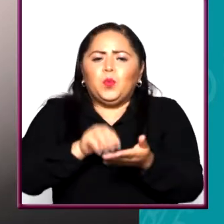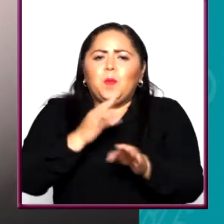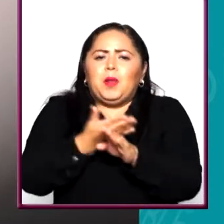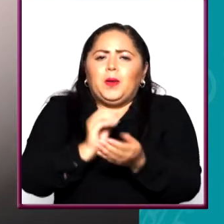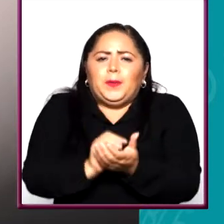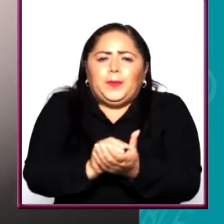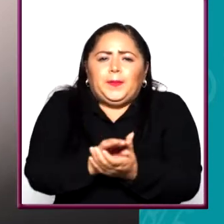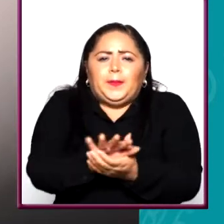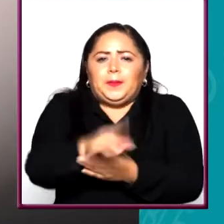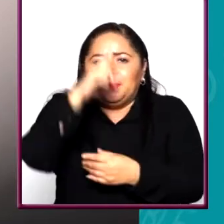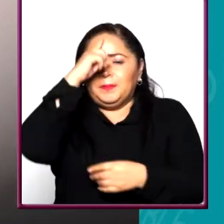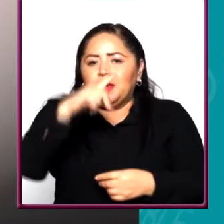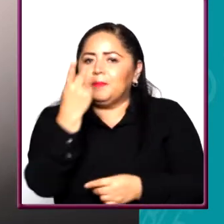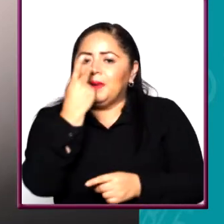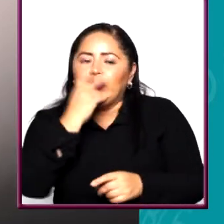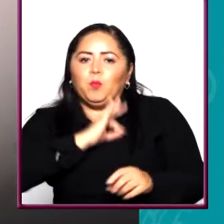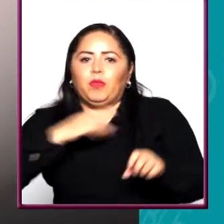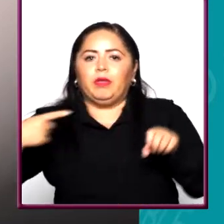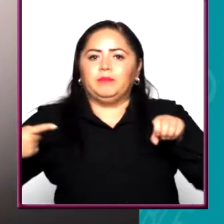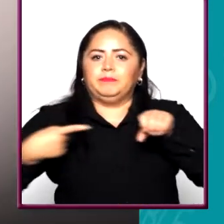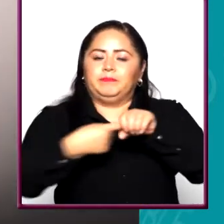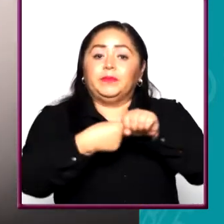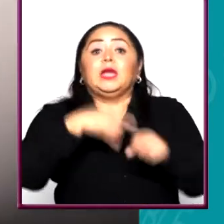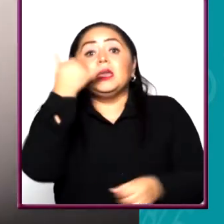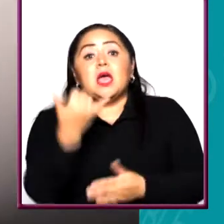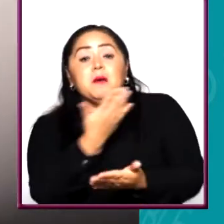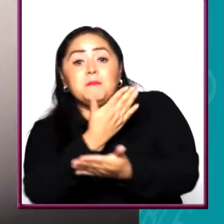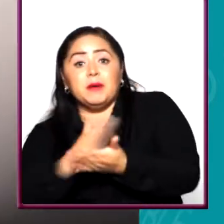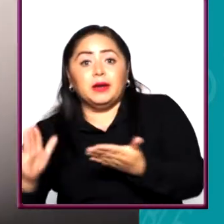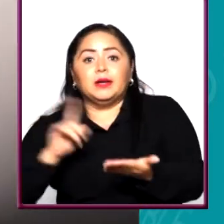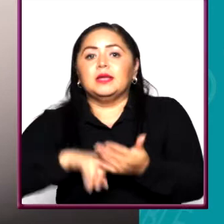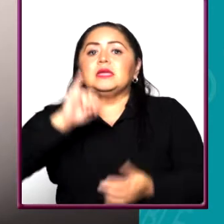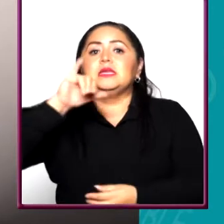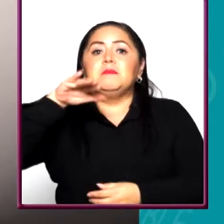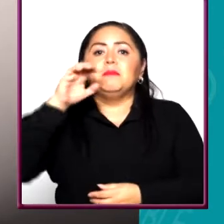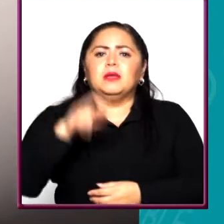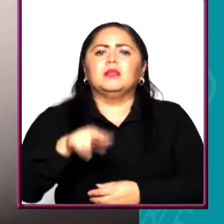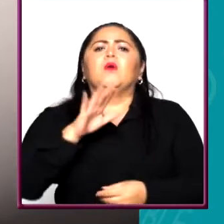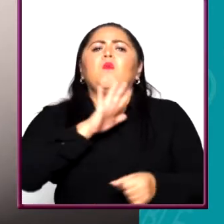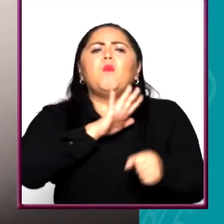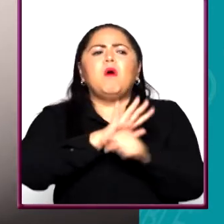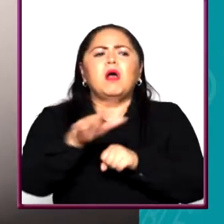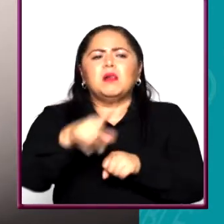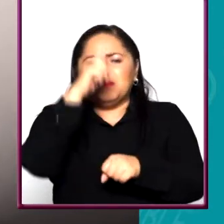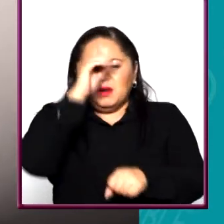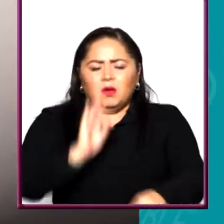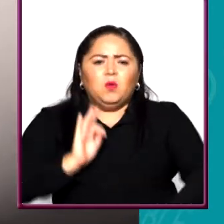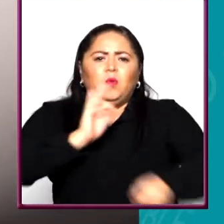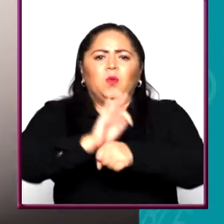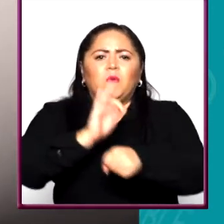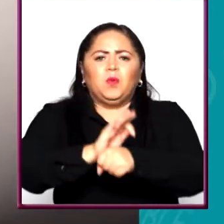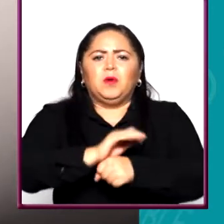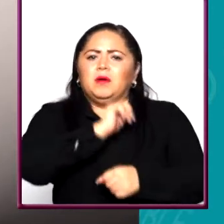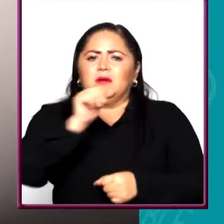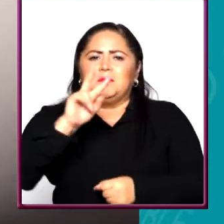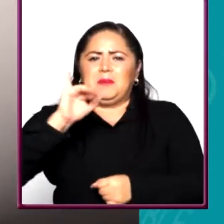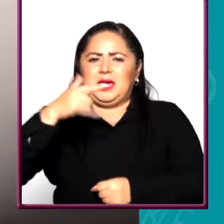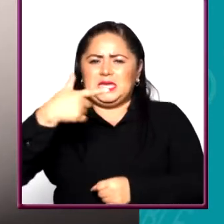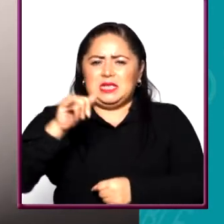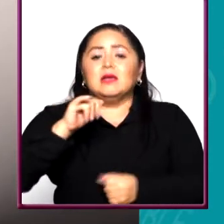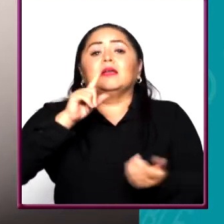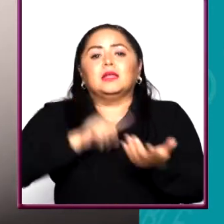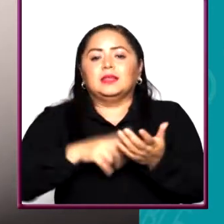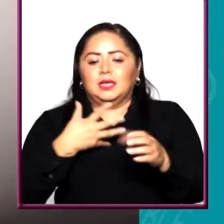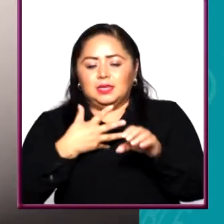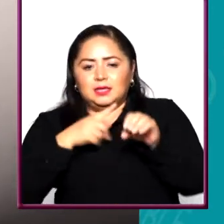un líquido lubricante que facilita la entrada del pene. Y por último está el himen, una membrana que cubre parcialmente el canal